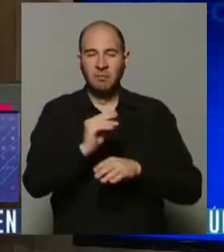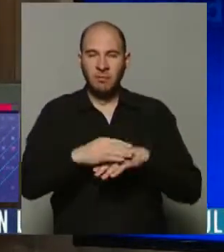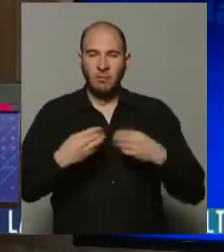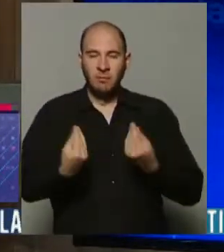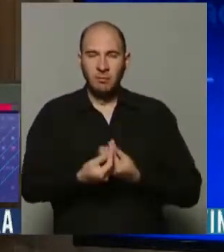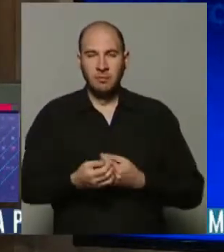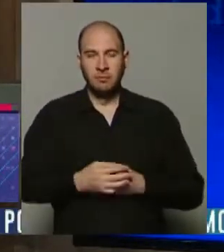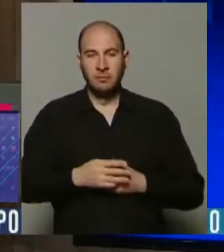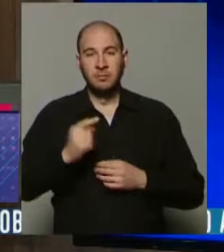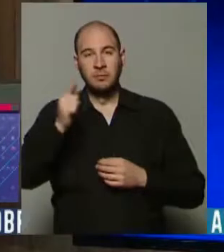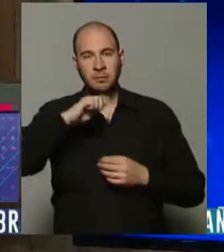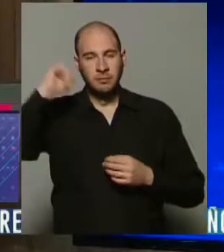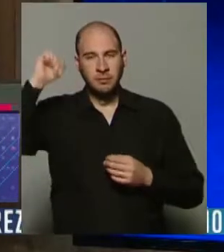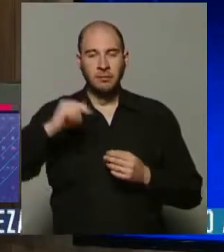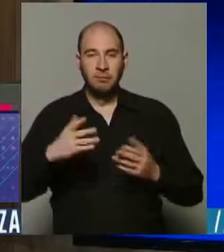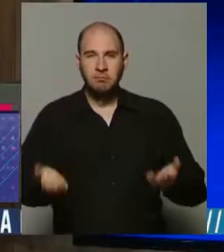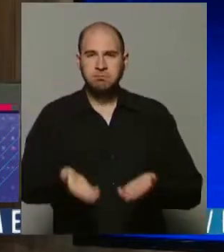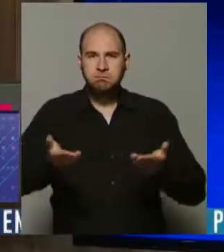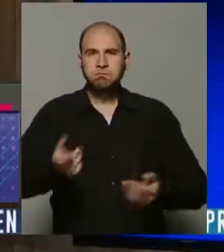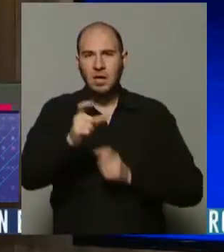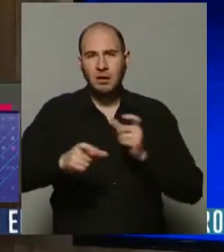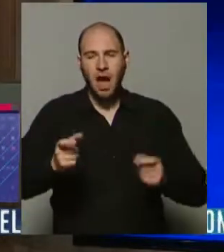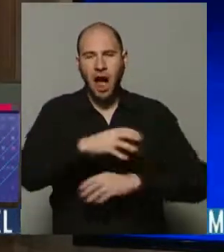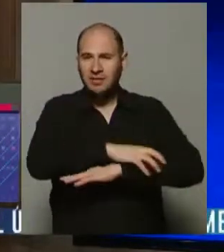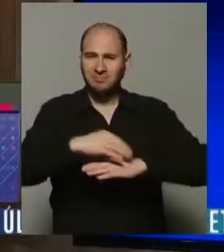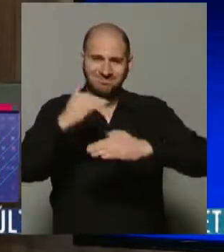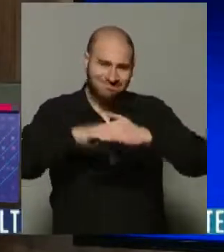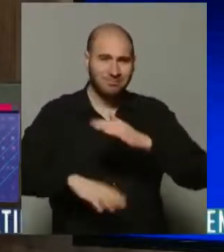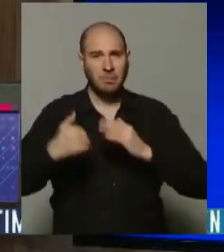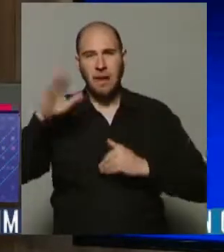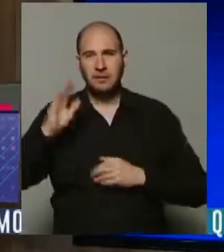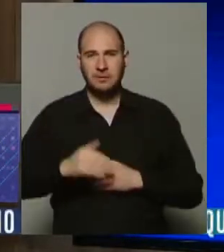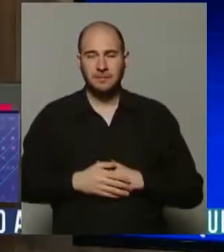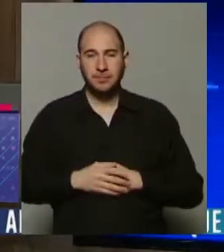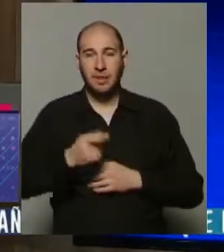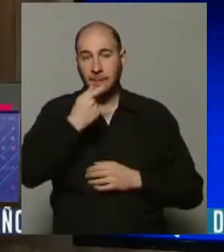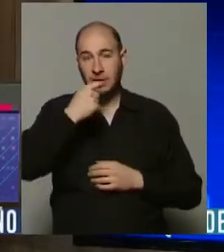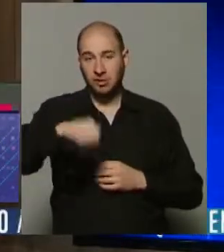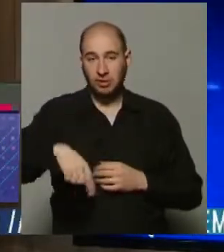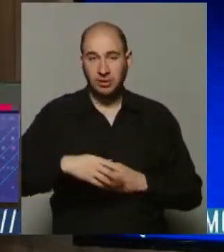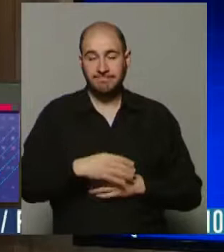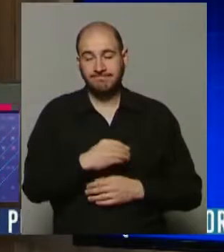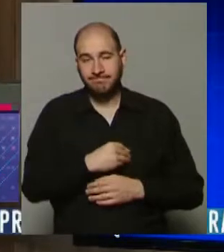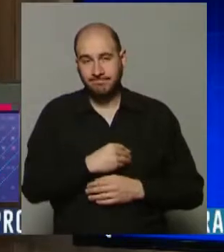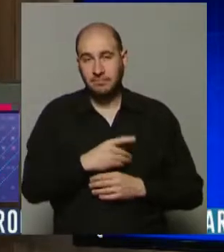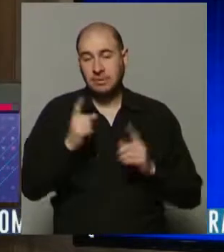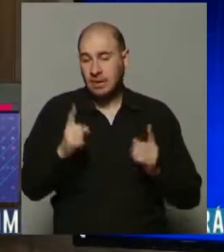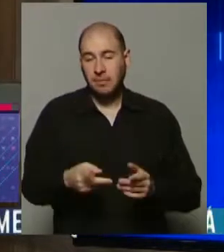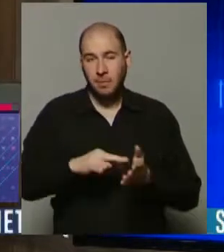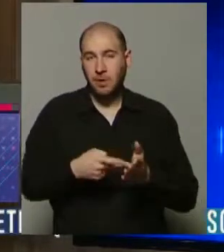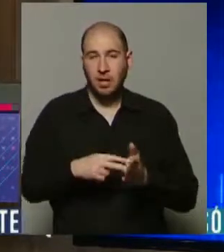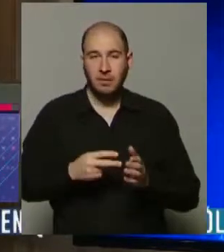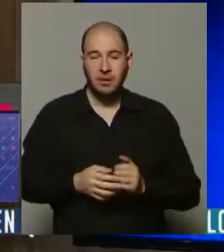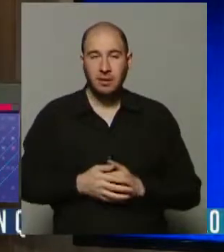básica. Cada vez la inflación empuja a más argentinos por debajo de la línea de pobreza. Mendoza lamentablemente no escapa a este